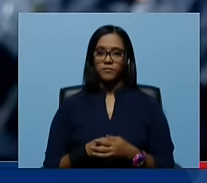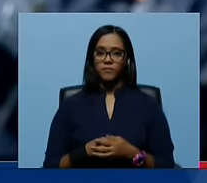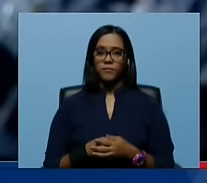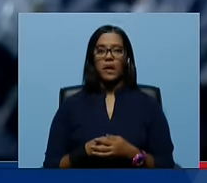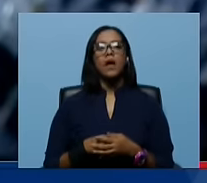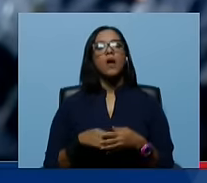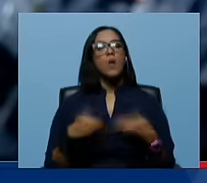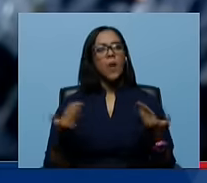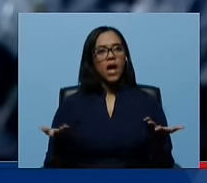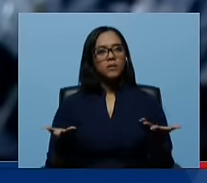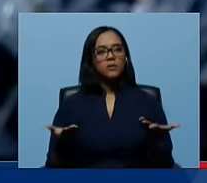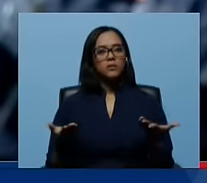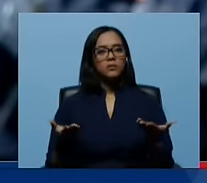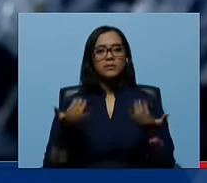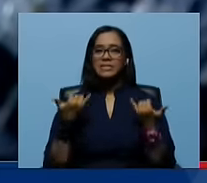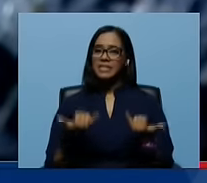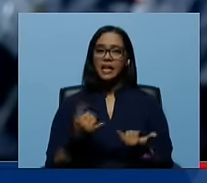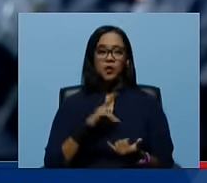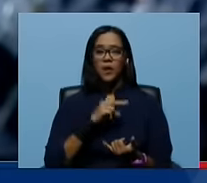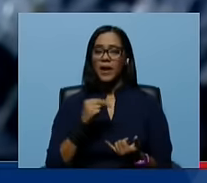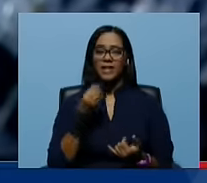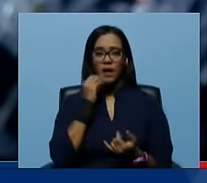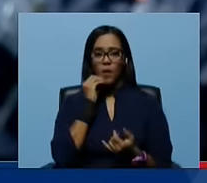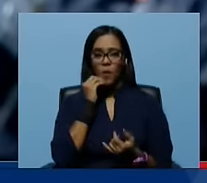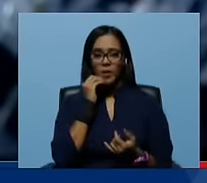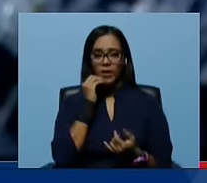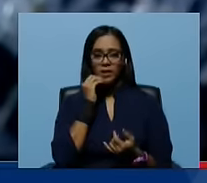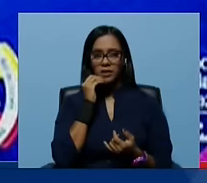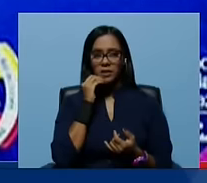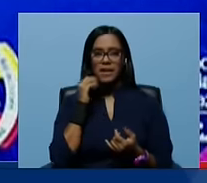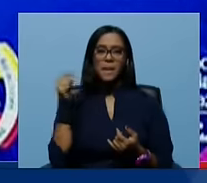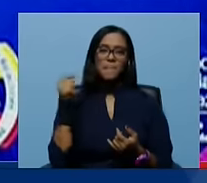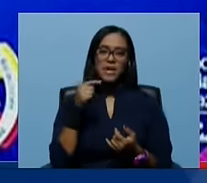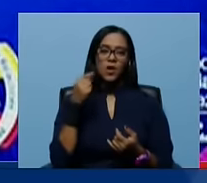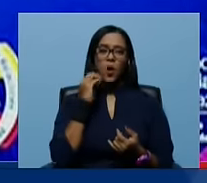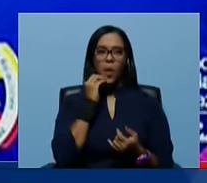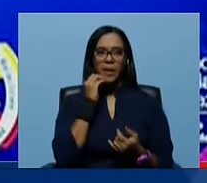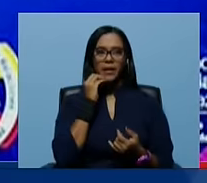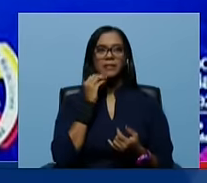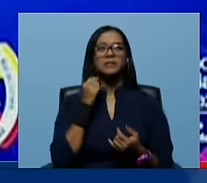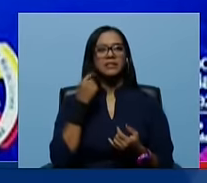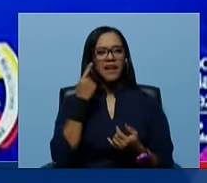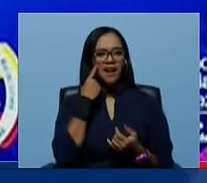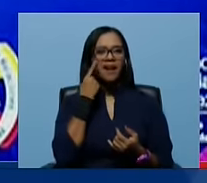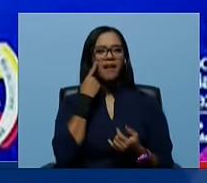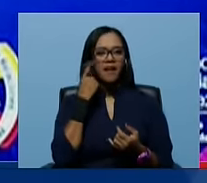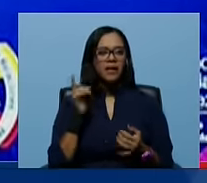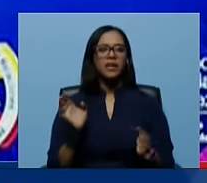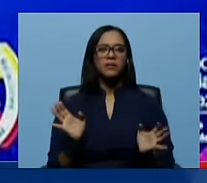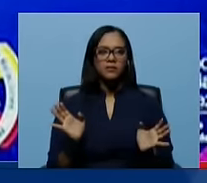Cuando deja de ser tan joven y es menos joven, ya se va dando cuenta